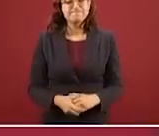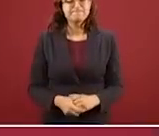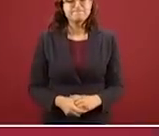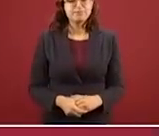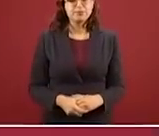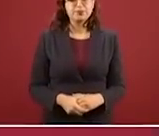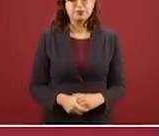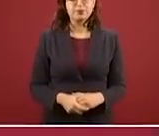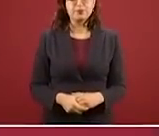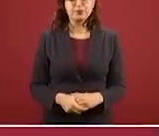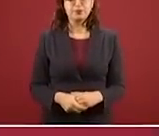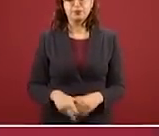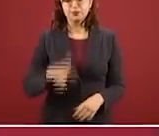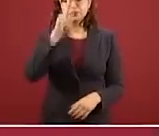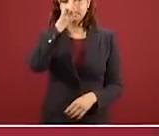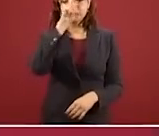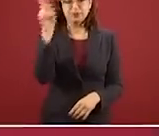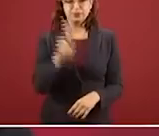de todo.